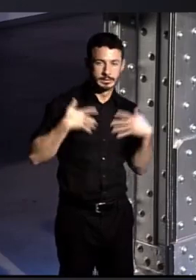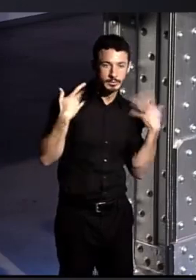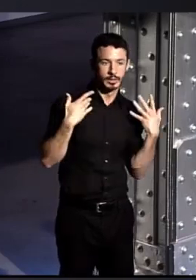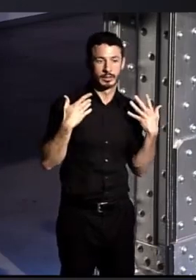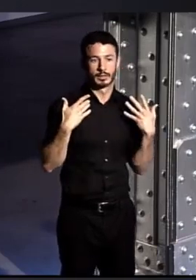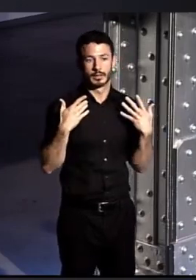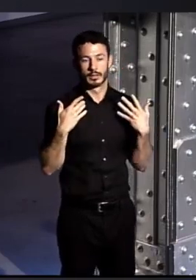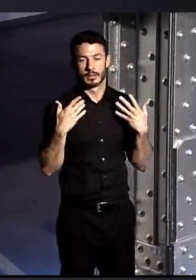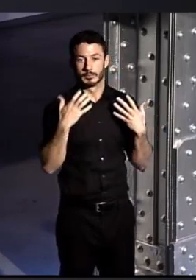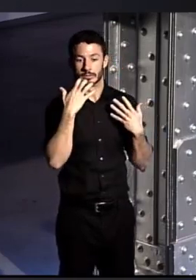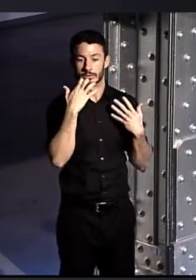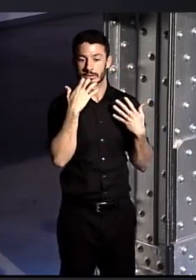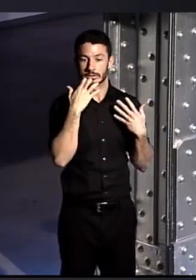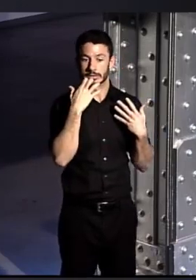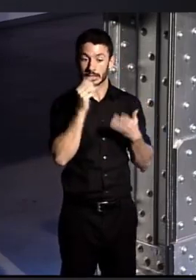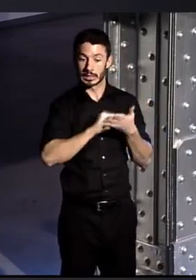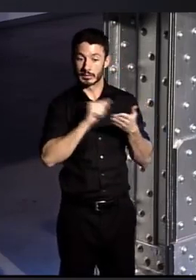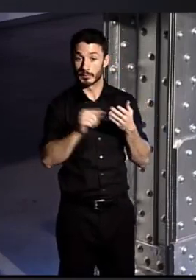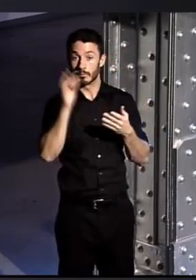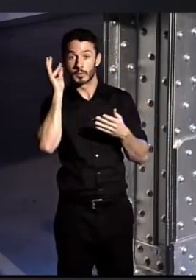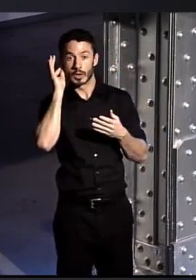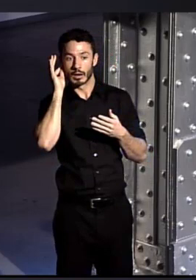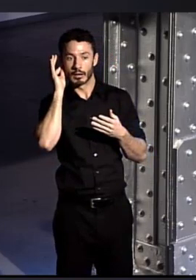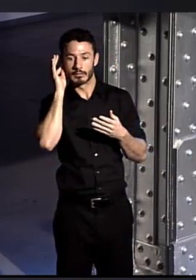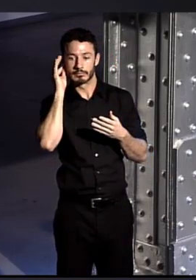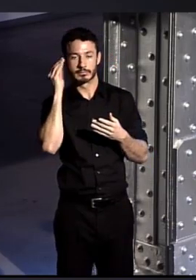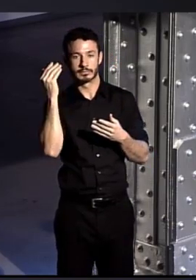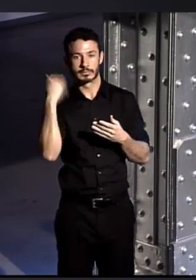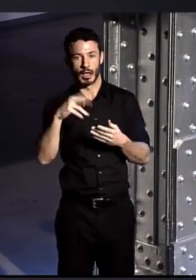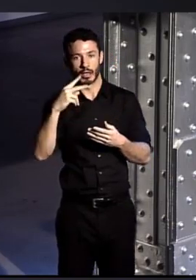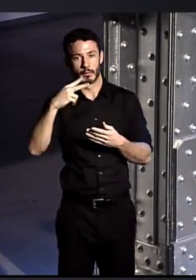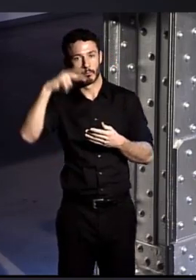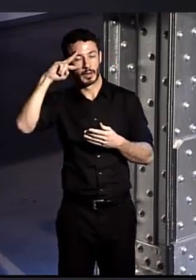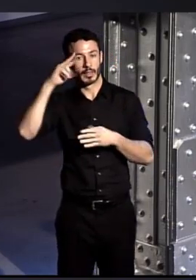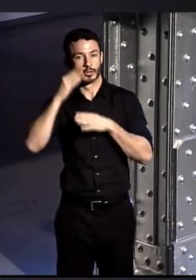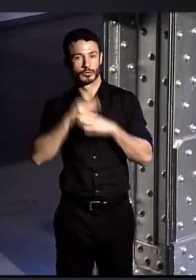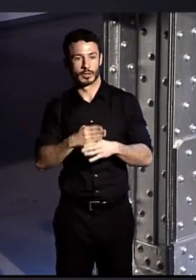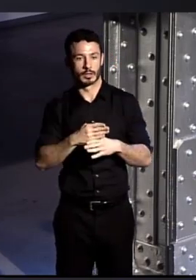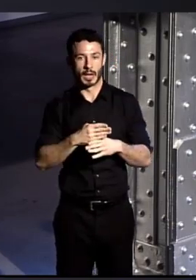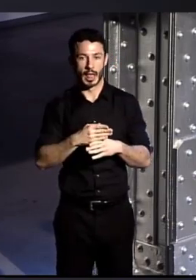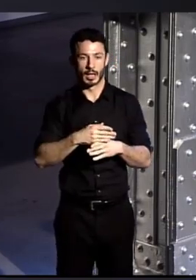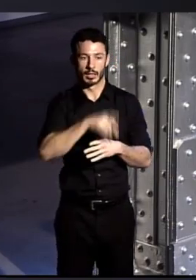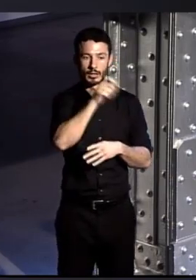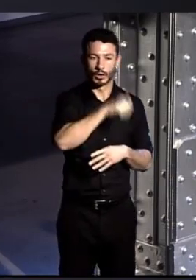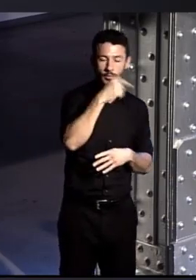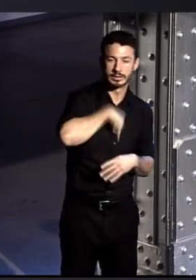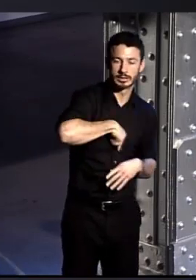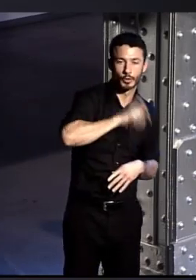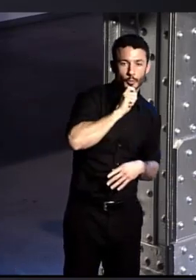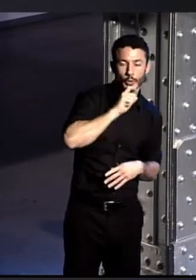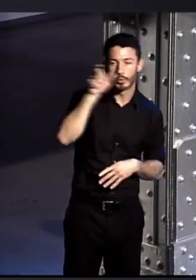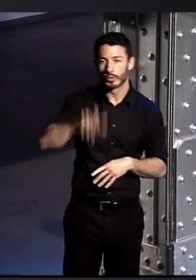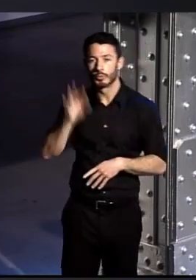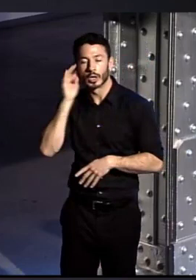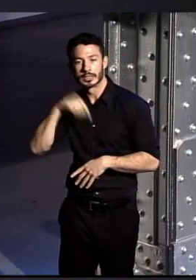ser mujer te sirve, es una experiencia suficiente para comprender lo que sienten los hombres y viceversa, ¿no?